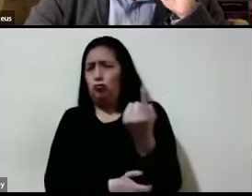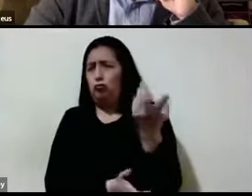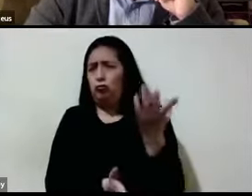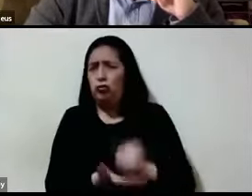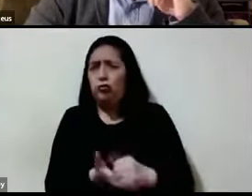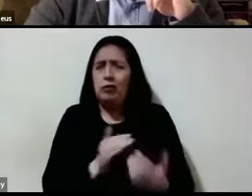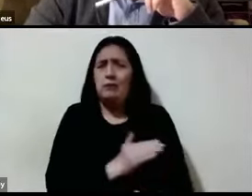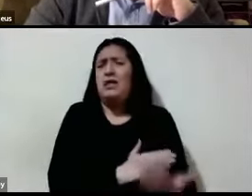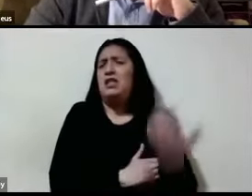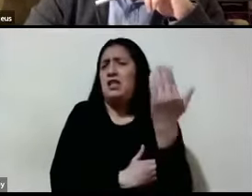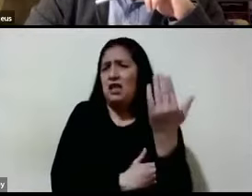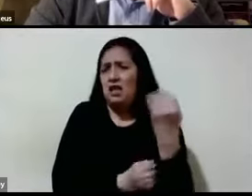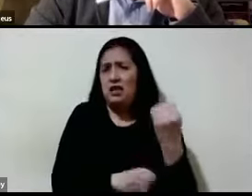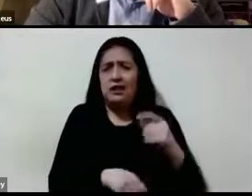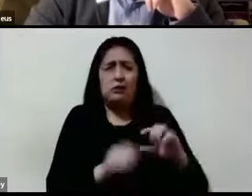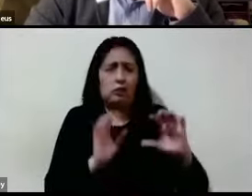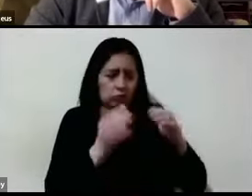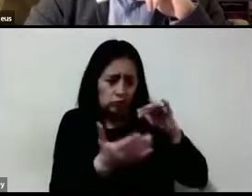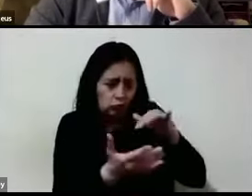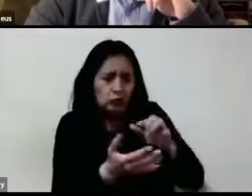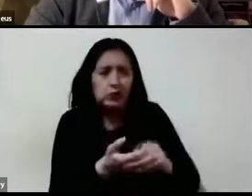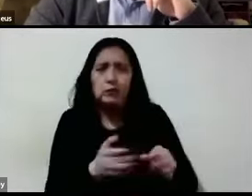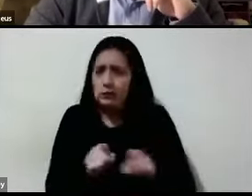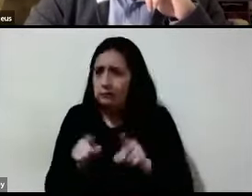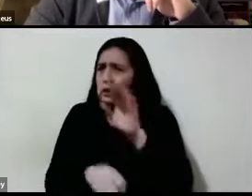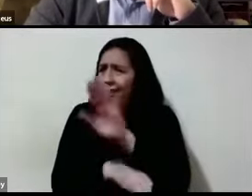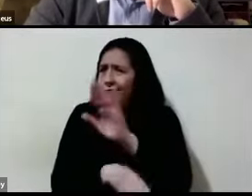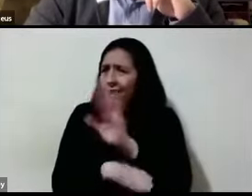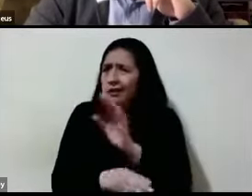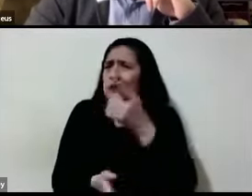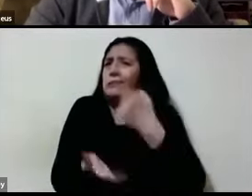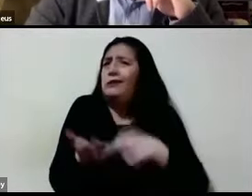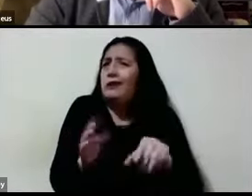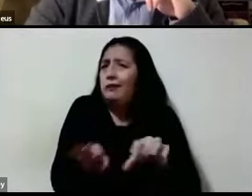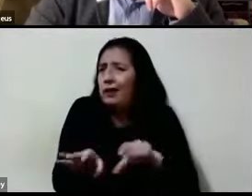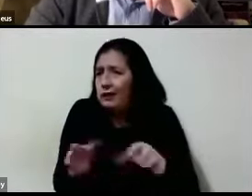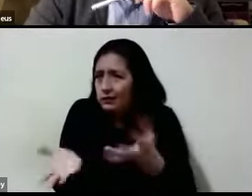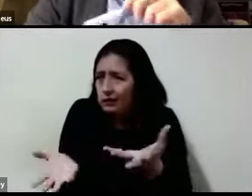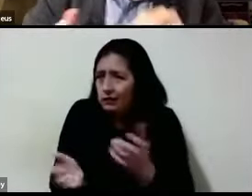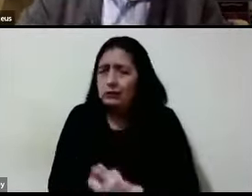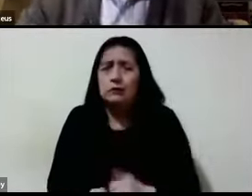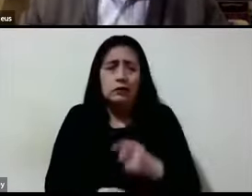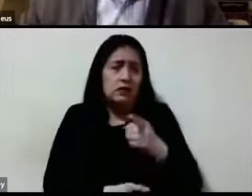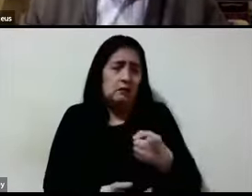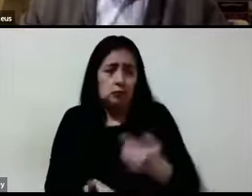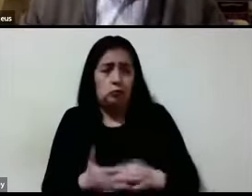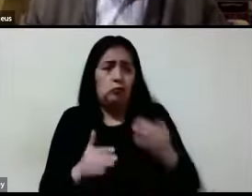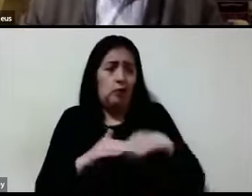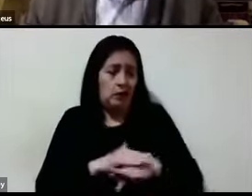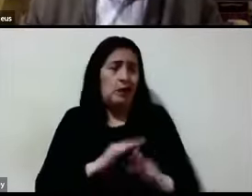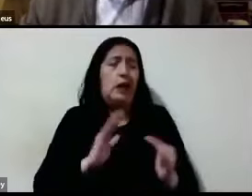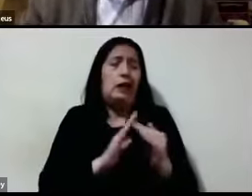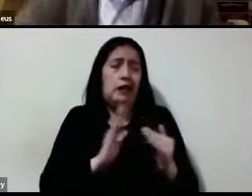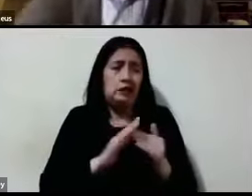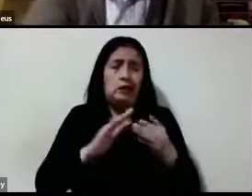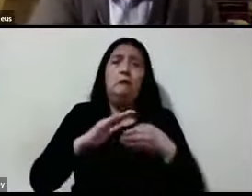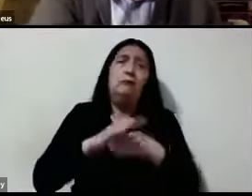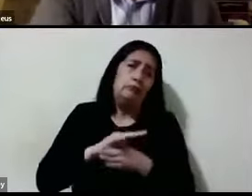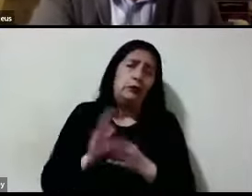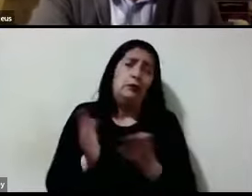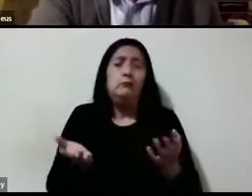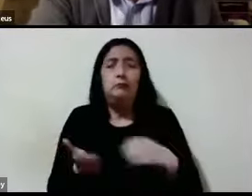en la mañana, en las horas de clase, sino también en la tarde a qué cosas es las que quieren hacer. Porque si vas a estar en tu casa, puedes, por